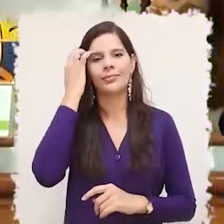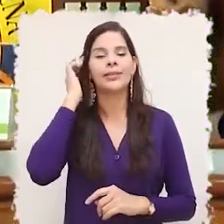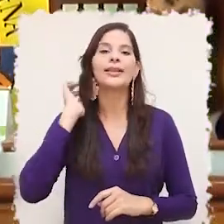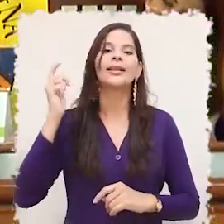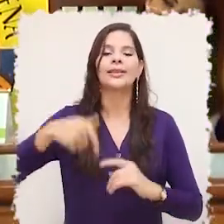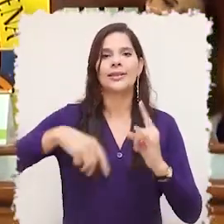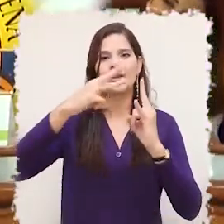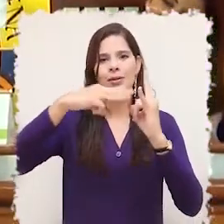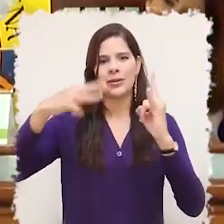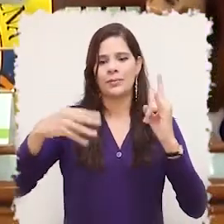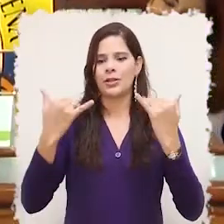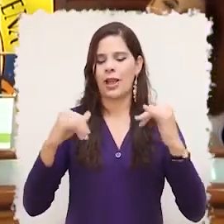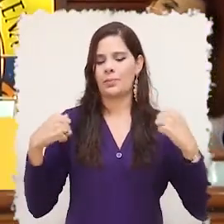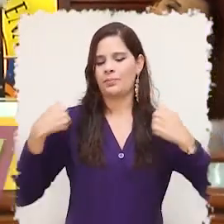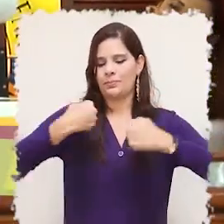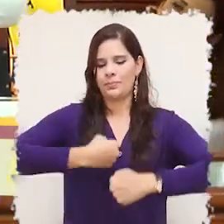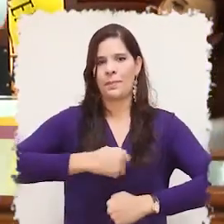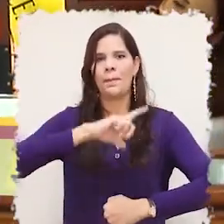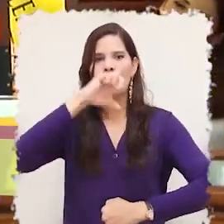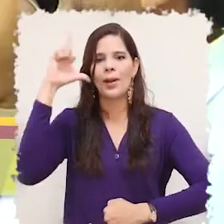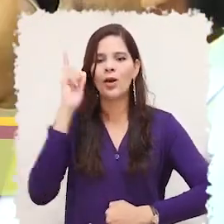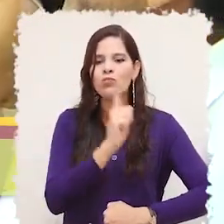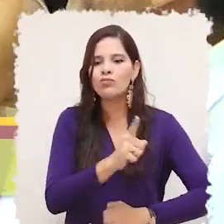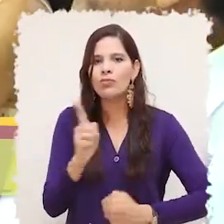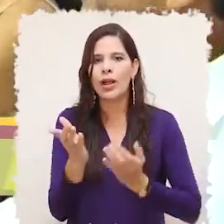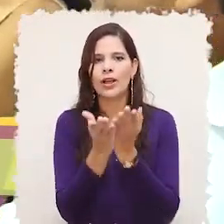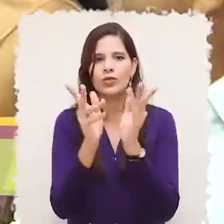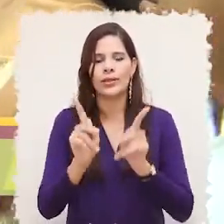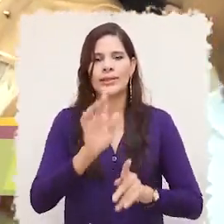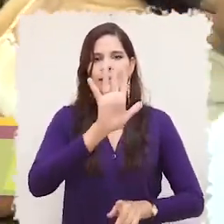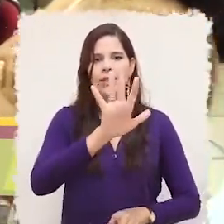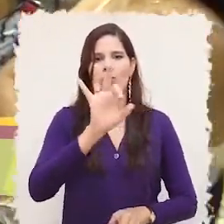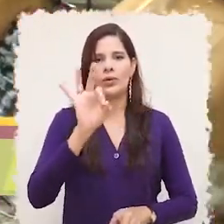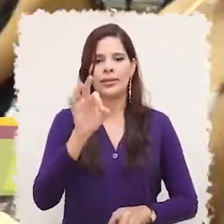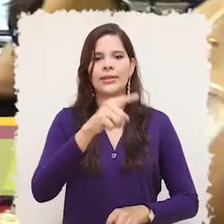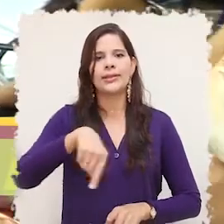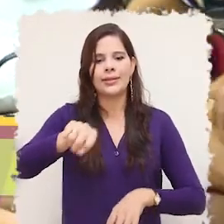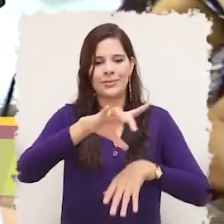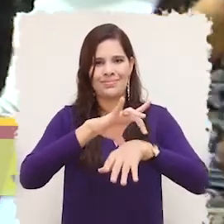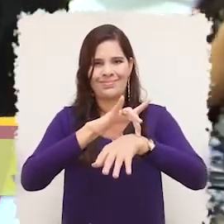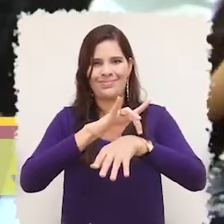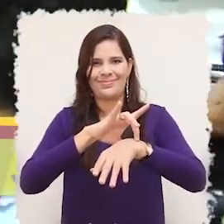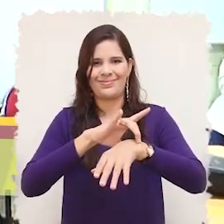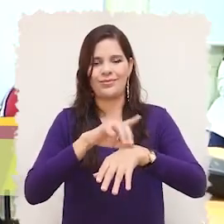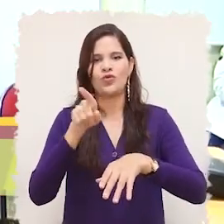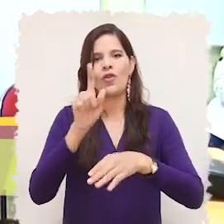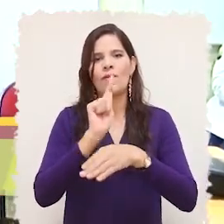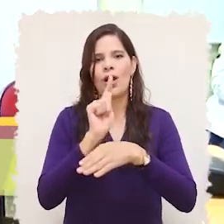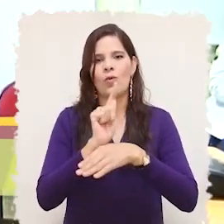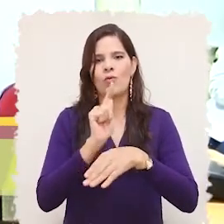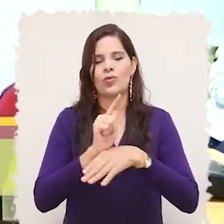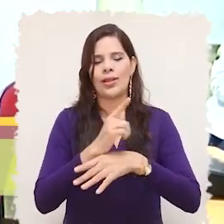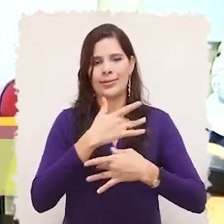La Universidad del Magdalena impuso batas blancas a 53 estudiantes del programa de medicina adscrito a la Facultad de Ciencias de la